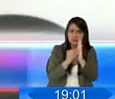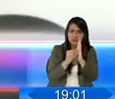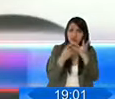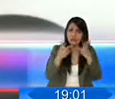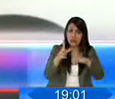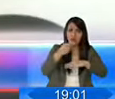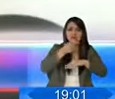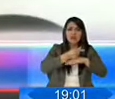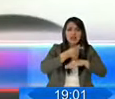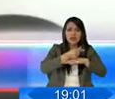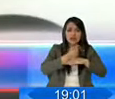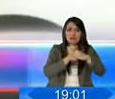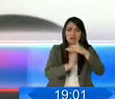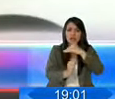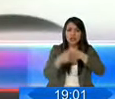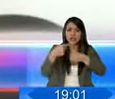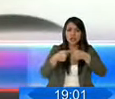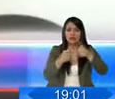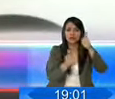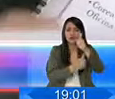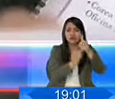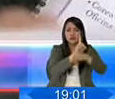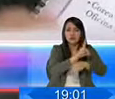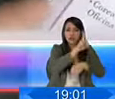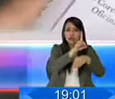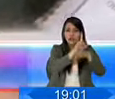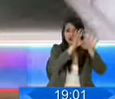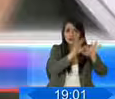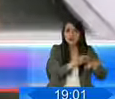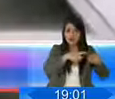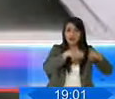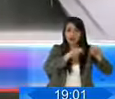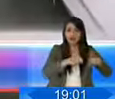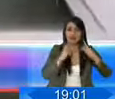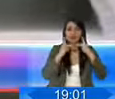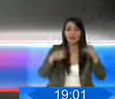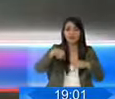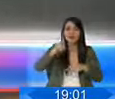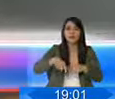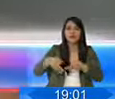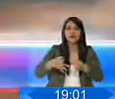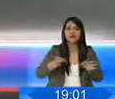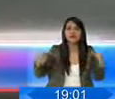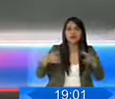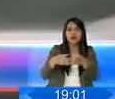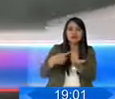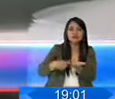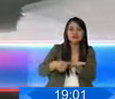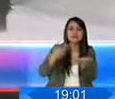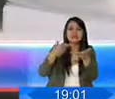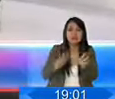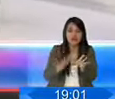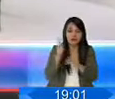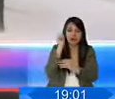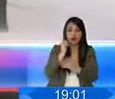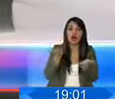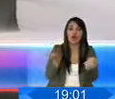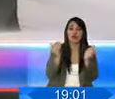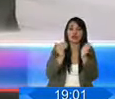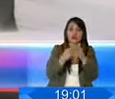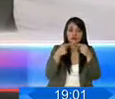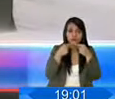Metro de Quito y el subdirector del Sercop el día 1 de febrero. Nosotros ayer hemos vuelto a enviar